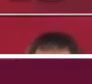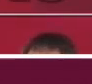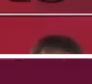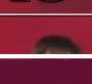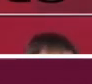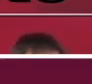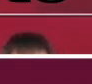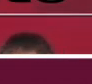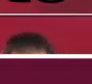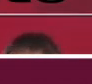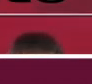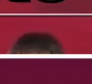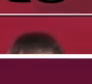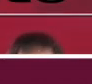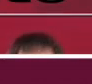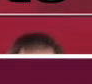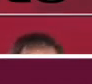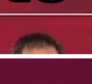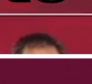deuda. Son